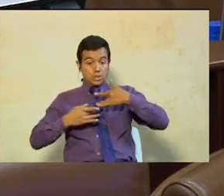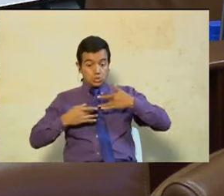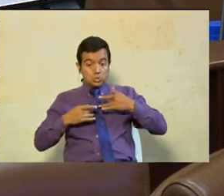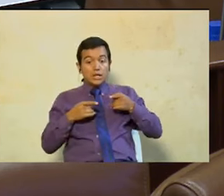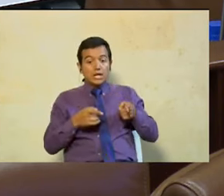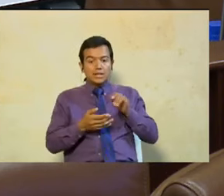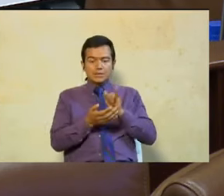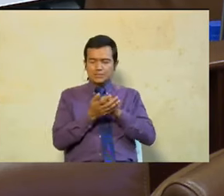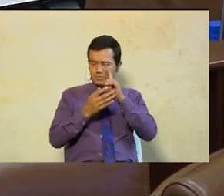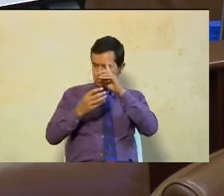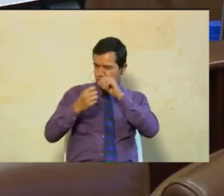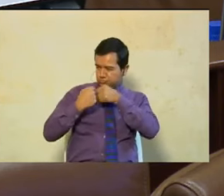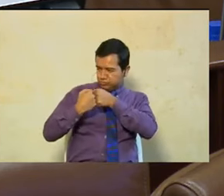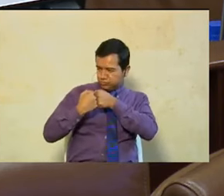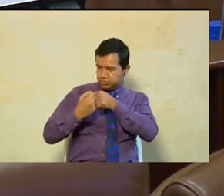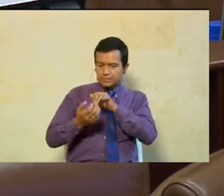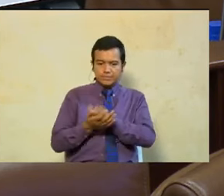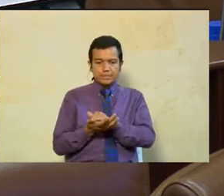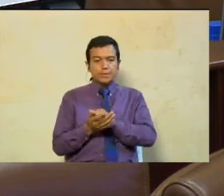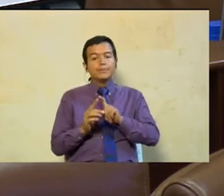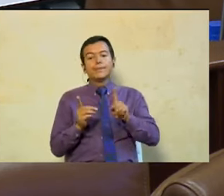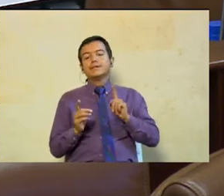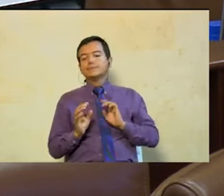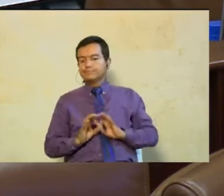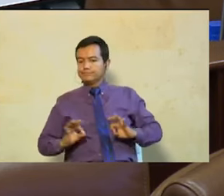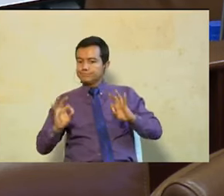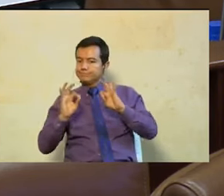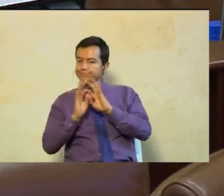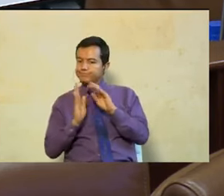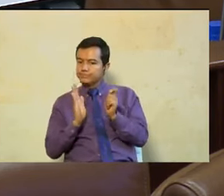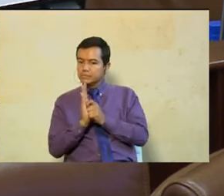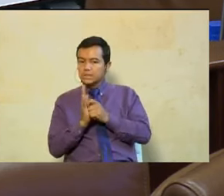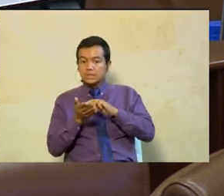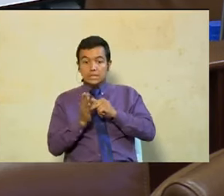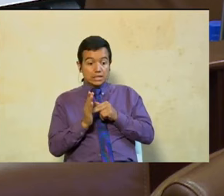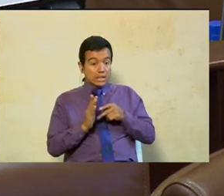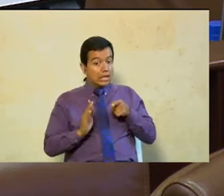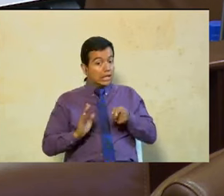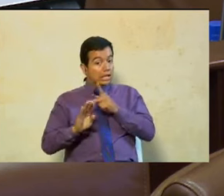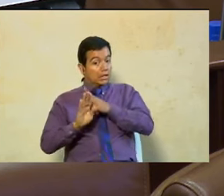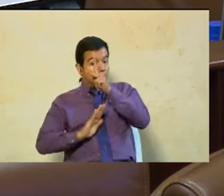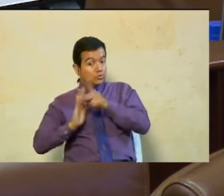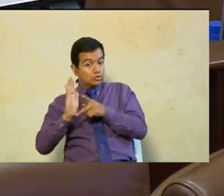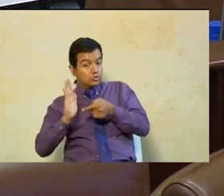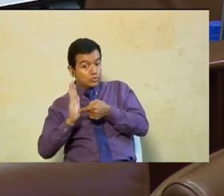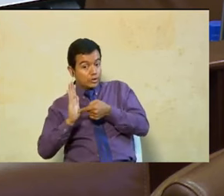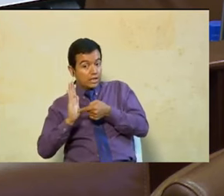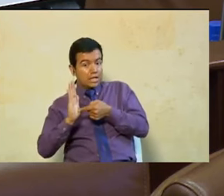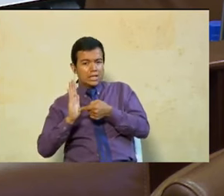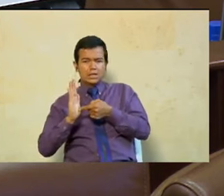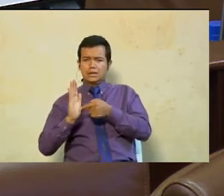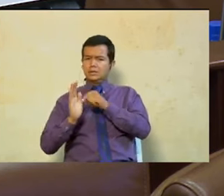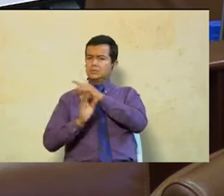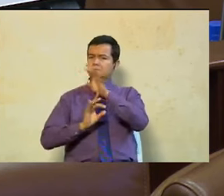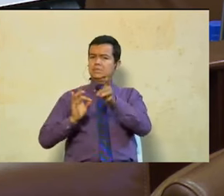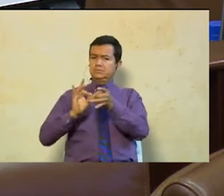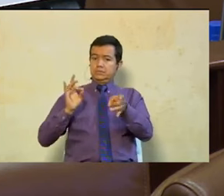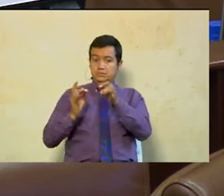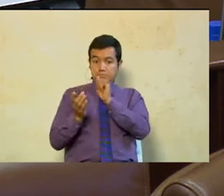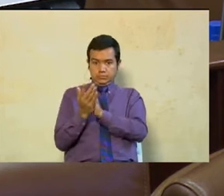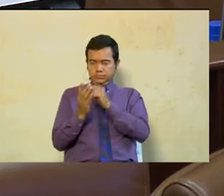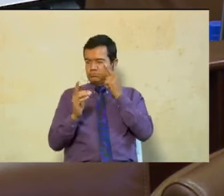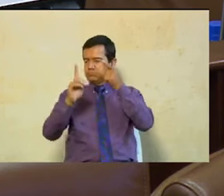mejor pero también tengo que reconocer que no es perfecto no se logró todo lo que